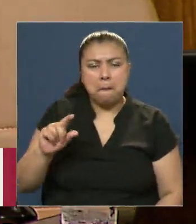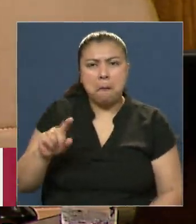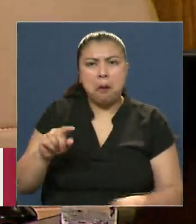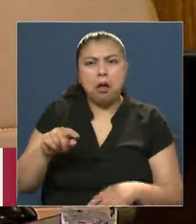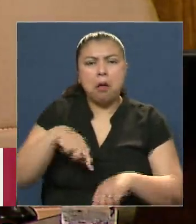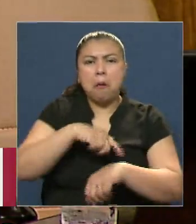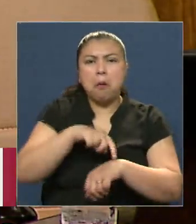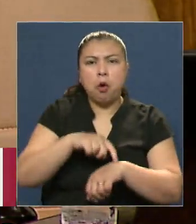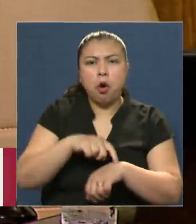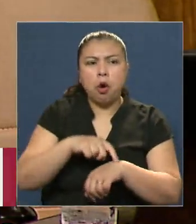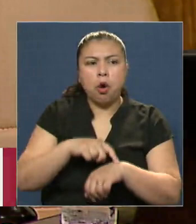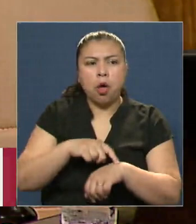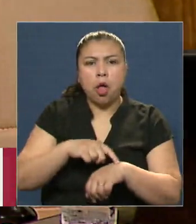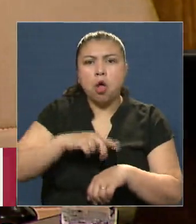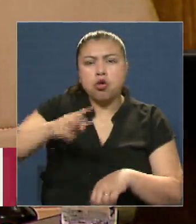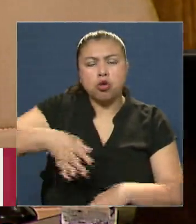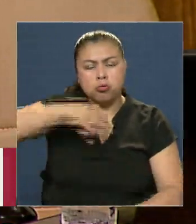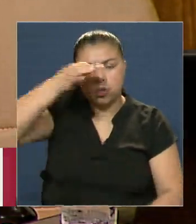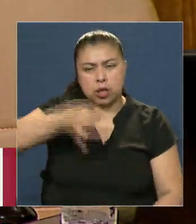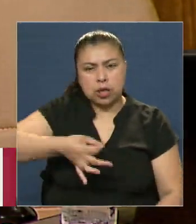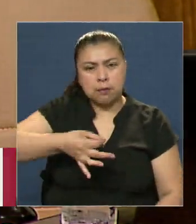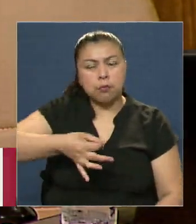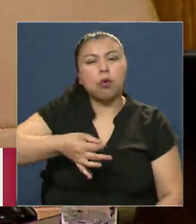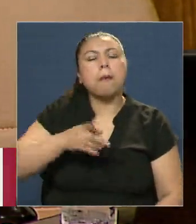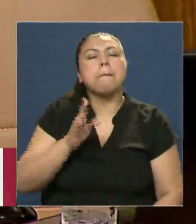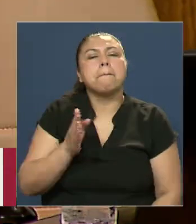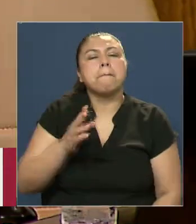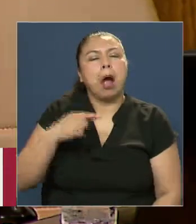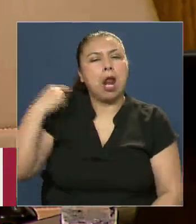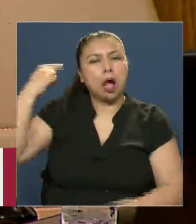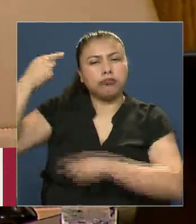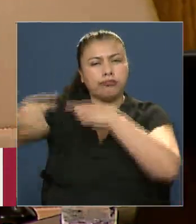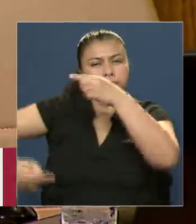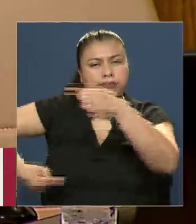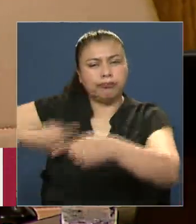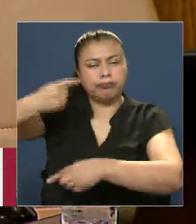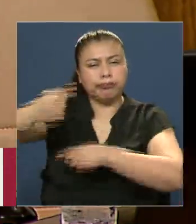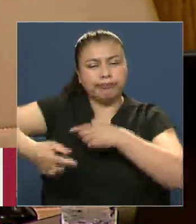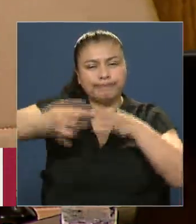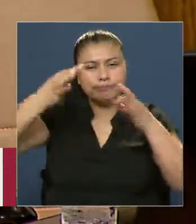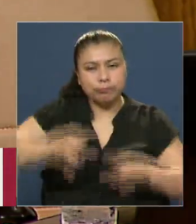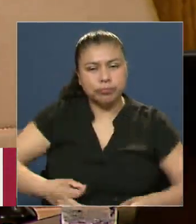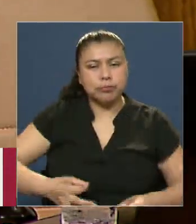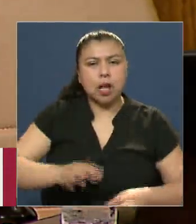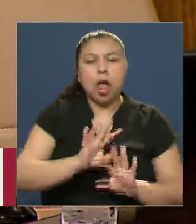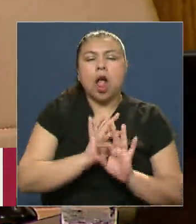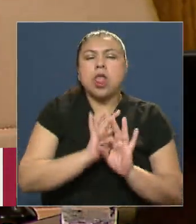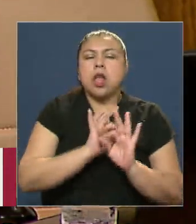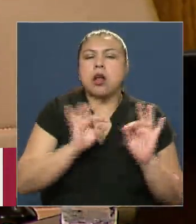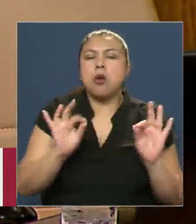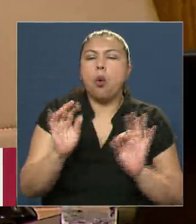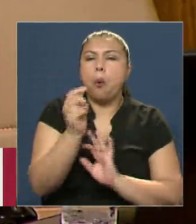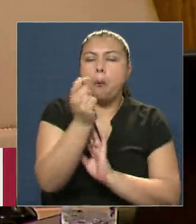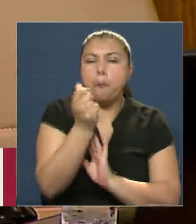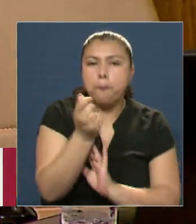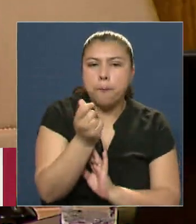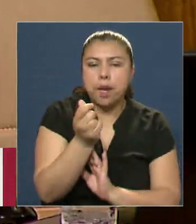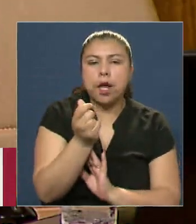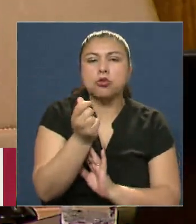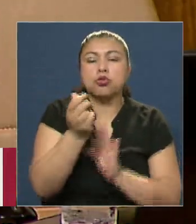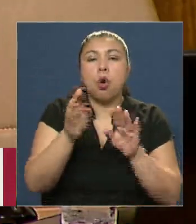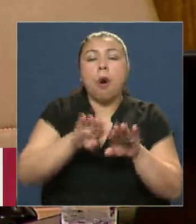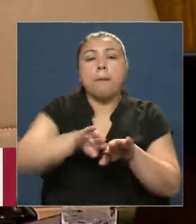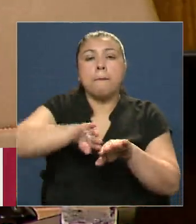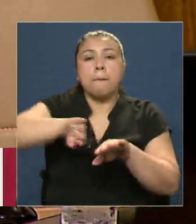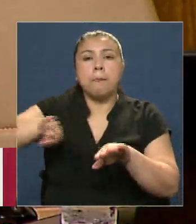Fuimos terminantes para que quedara en la historia fidedigna la ley. Ningún peso que signifique dejar a un